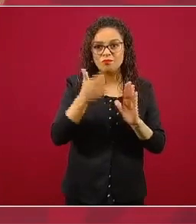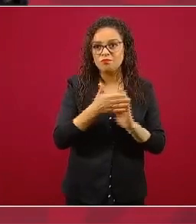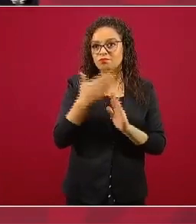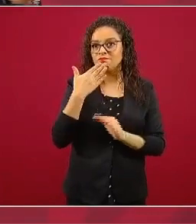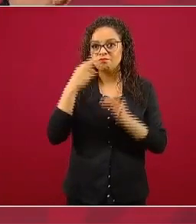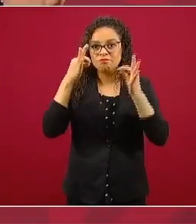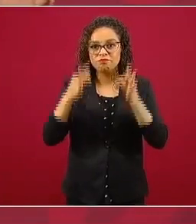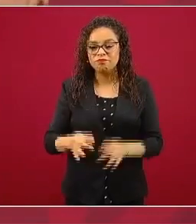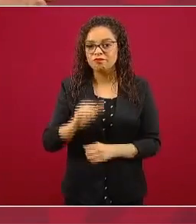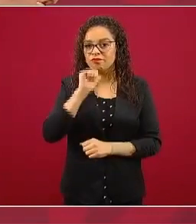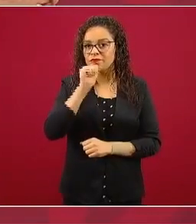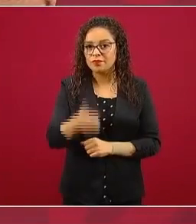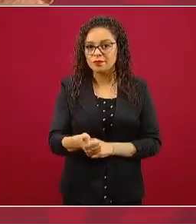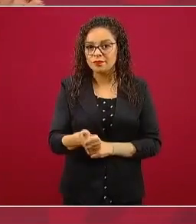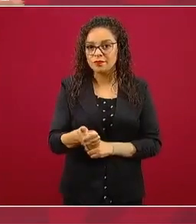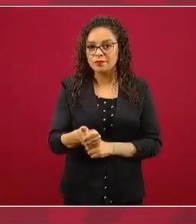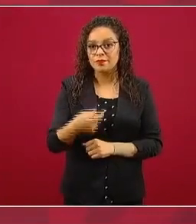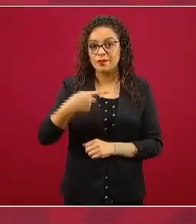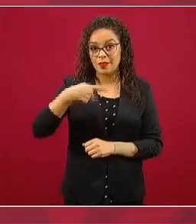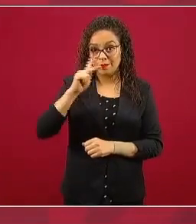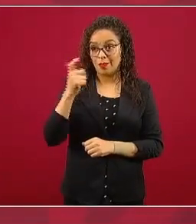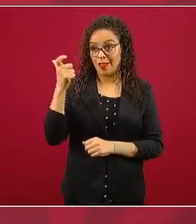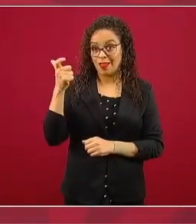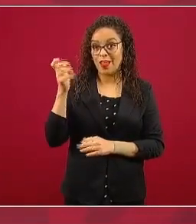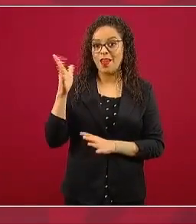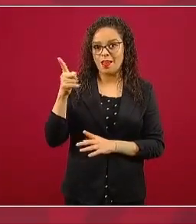y desde luego que lo cobraron.